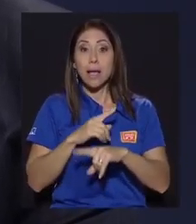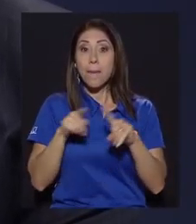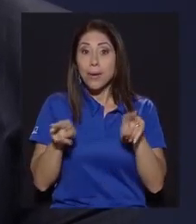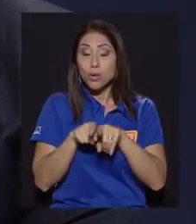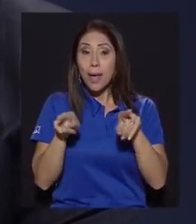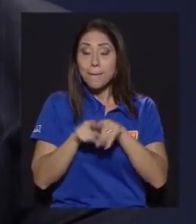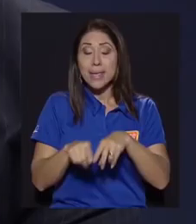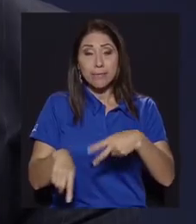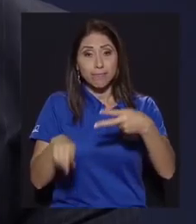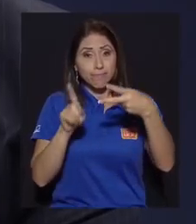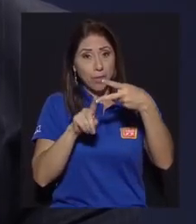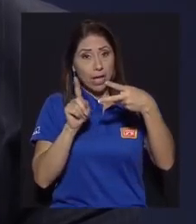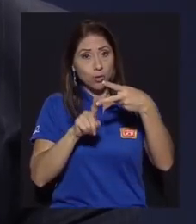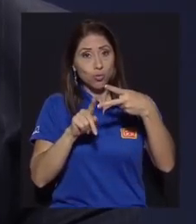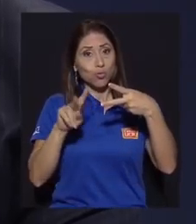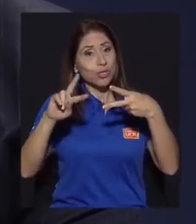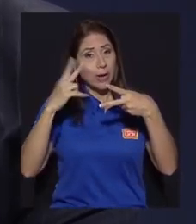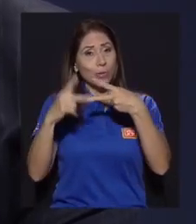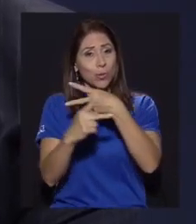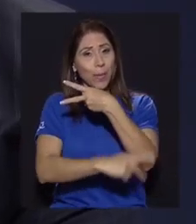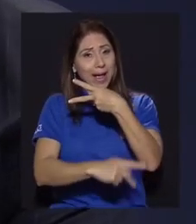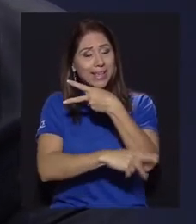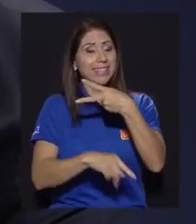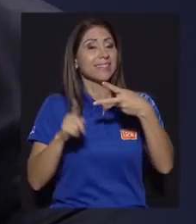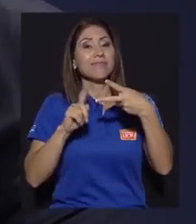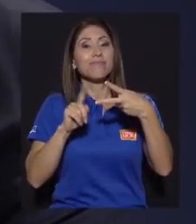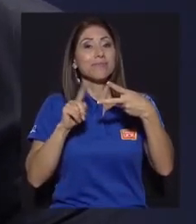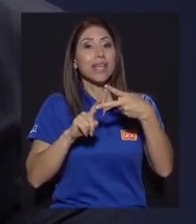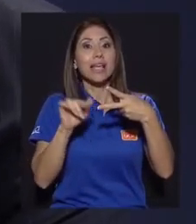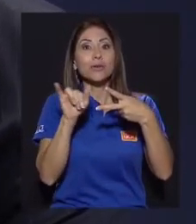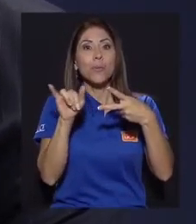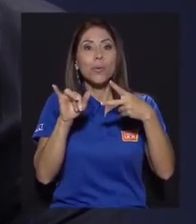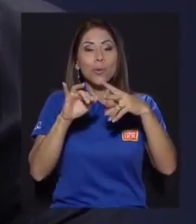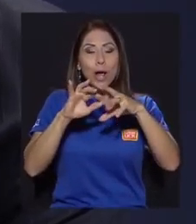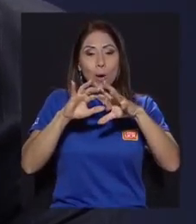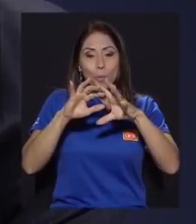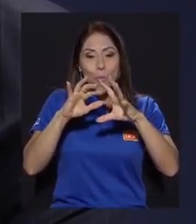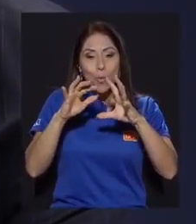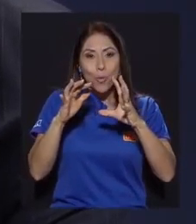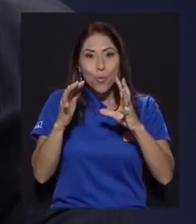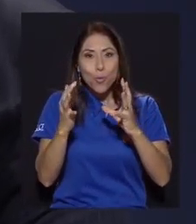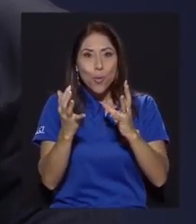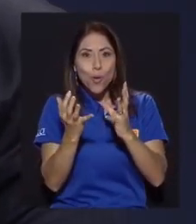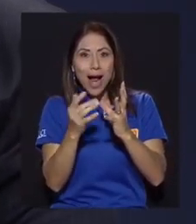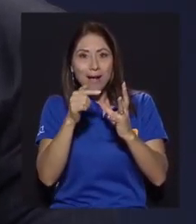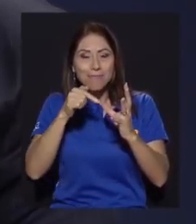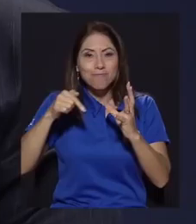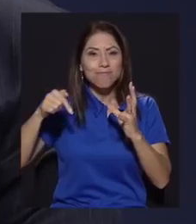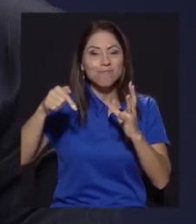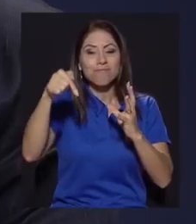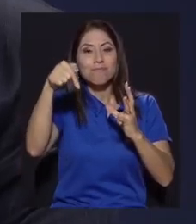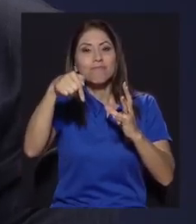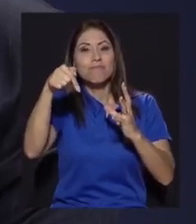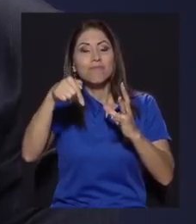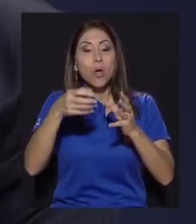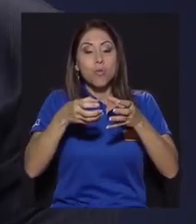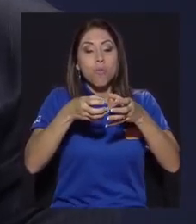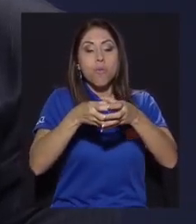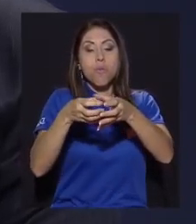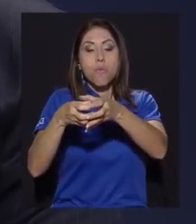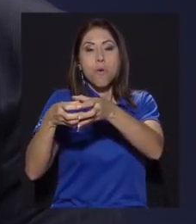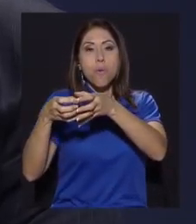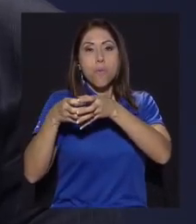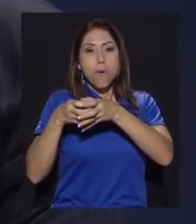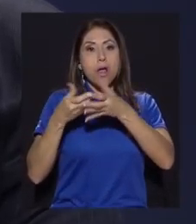un segundo país que es la burbuja de la de los sectores que han prosperado